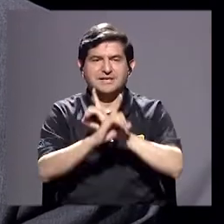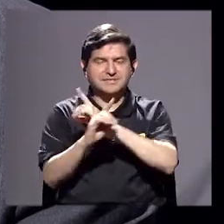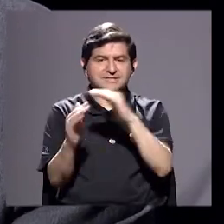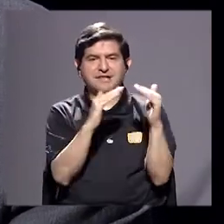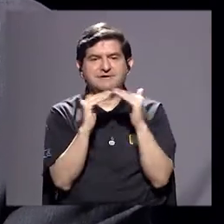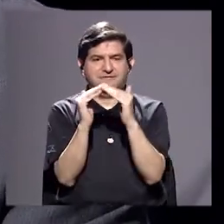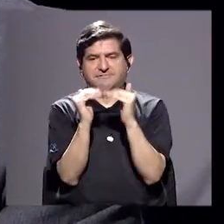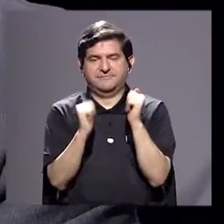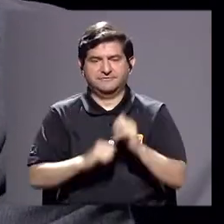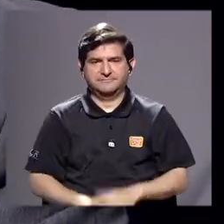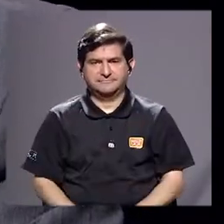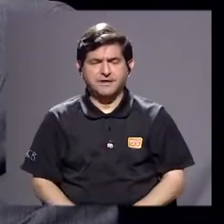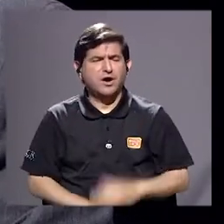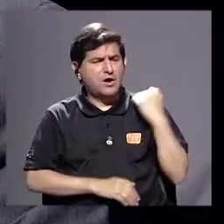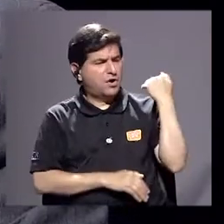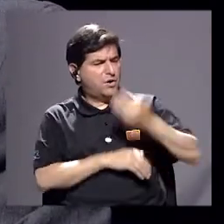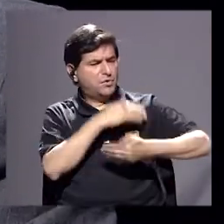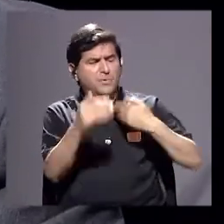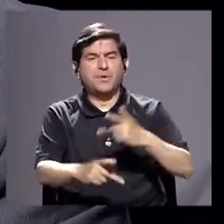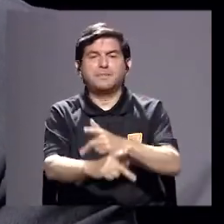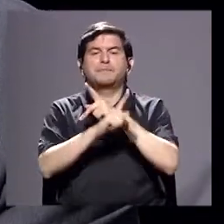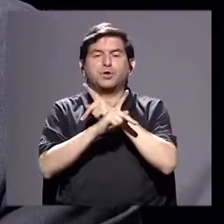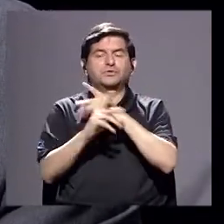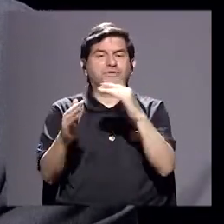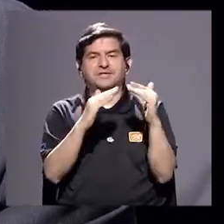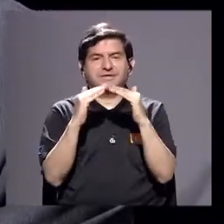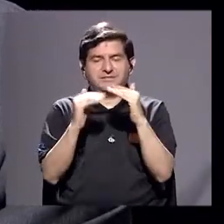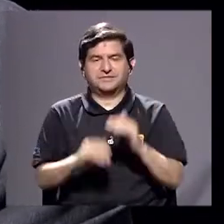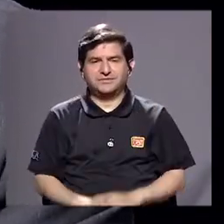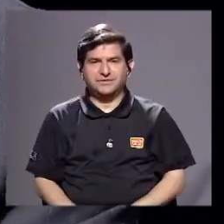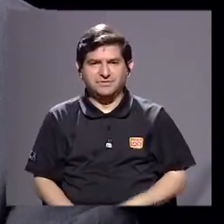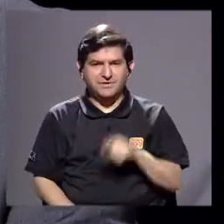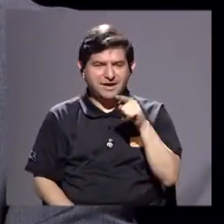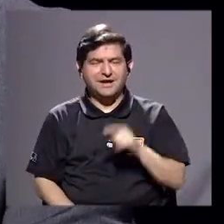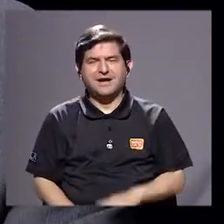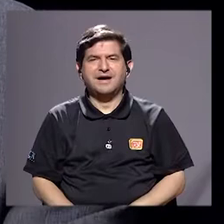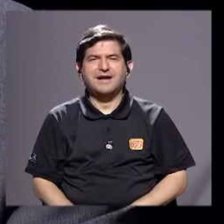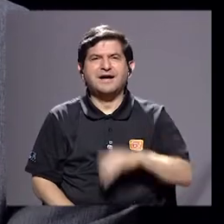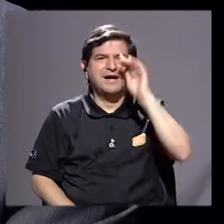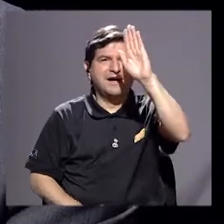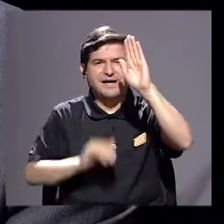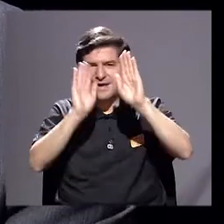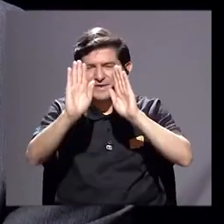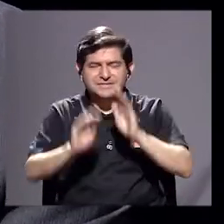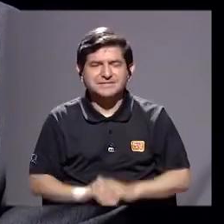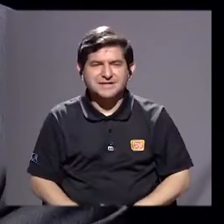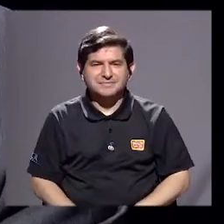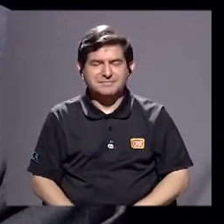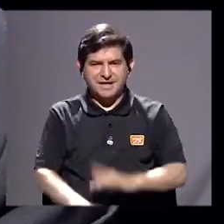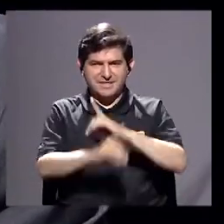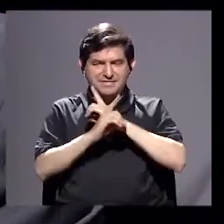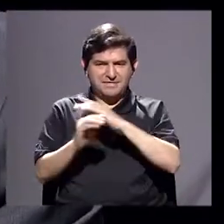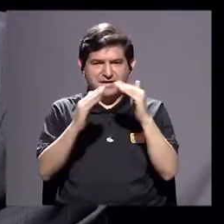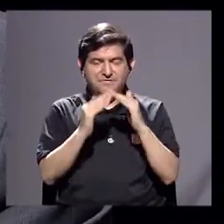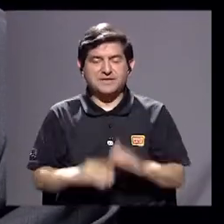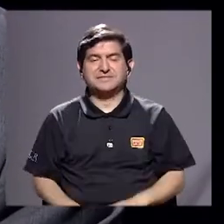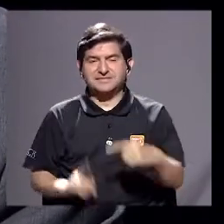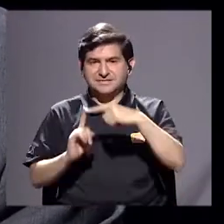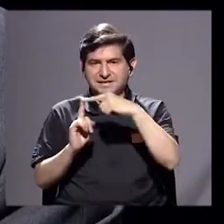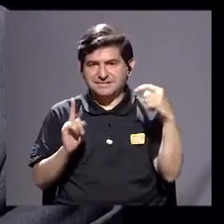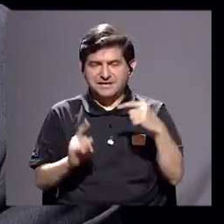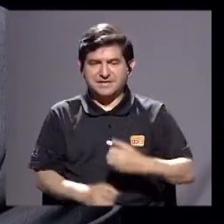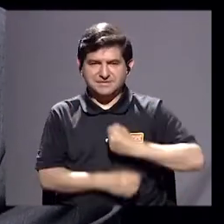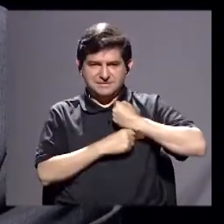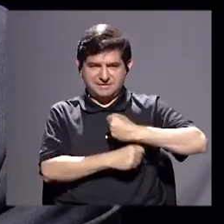que evolucionaron a protección civil los esquemas de defensa civil nacen a partir de células de los de las fuerzas armadas de los